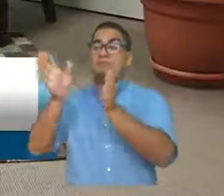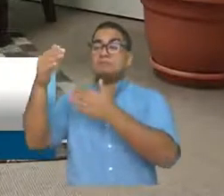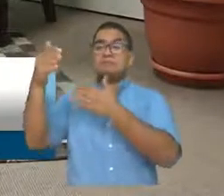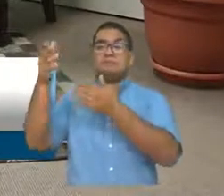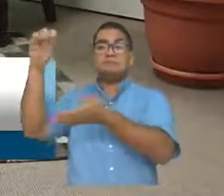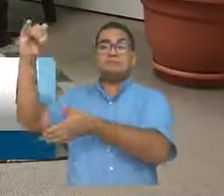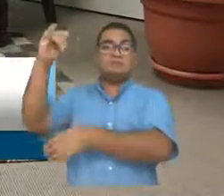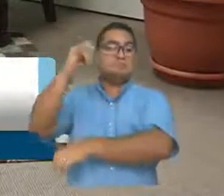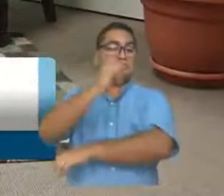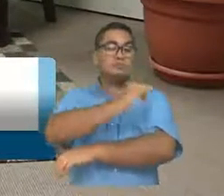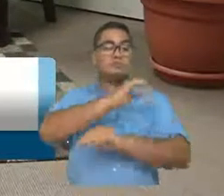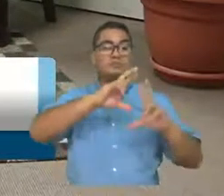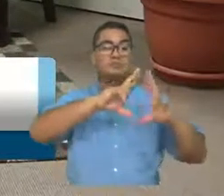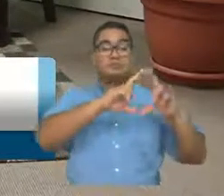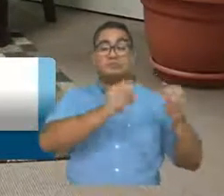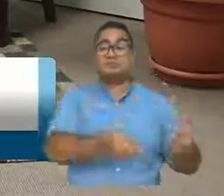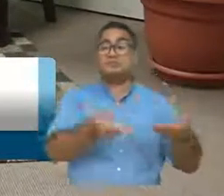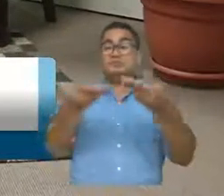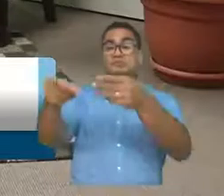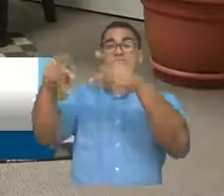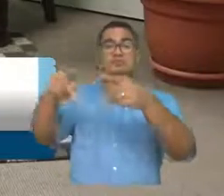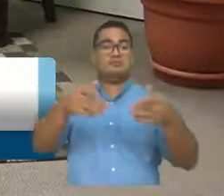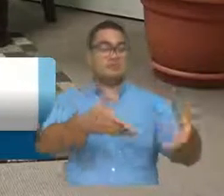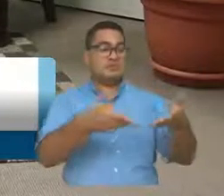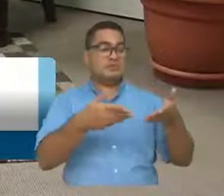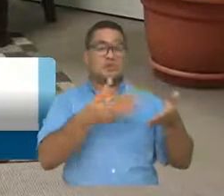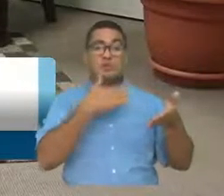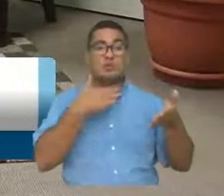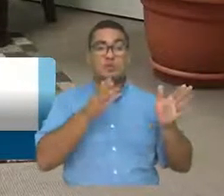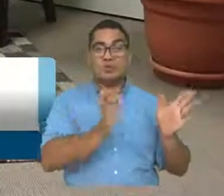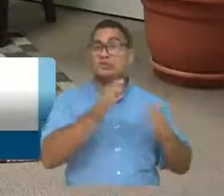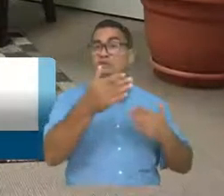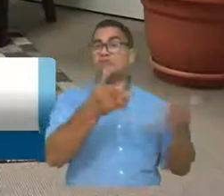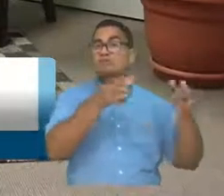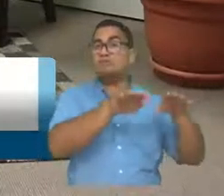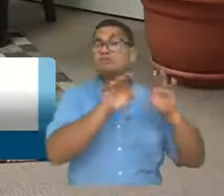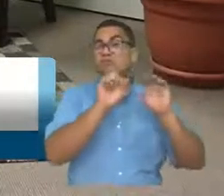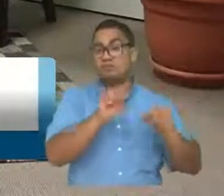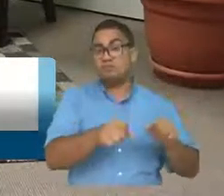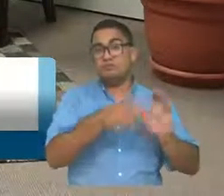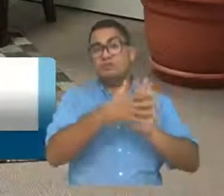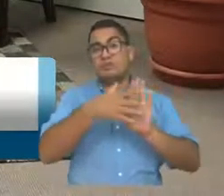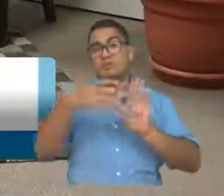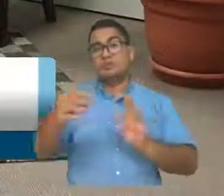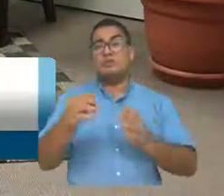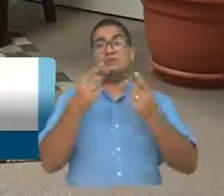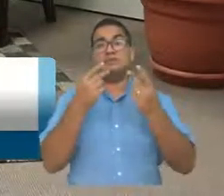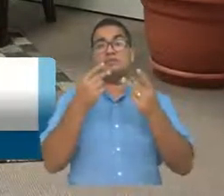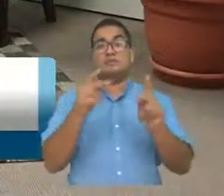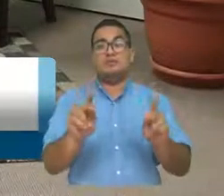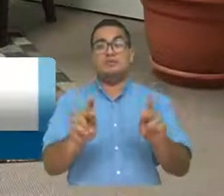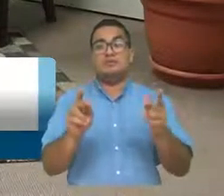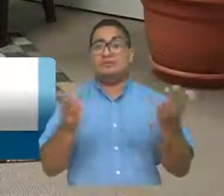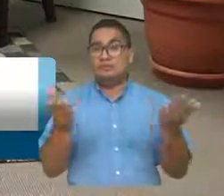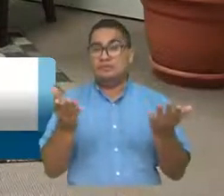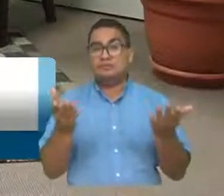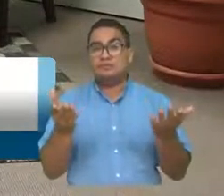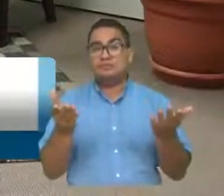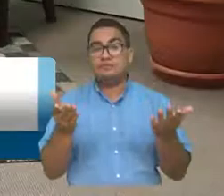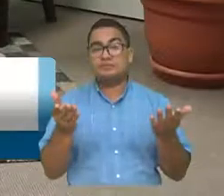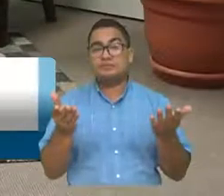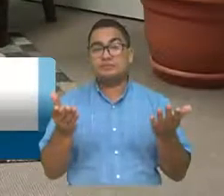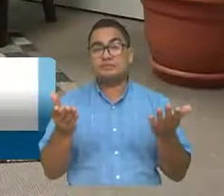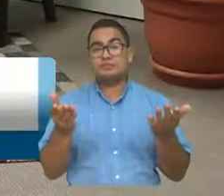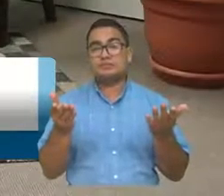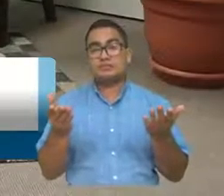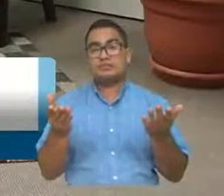Muy frecuentemente se mandan encomiendas a Estados Unidos, a Managua, a través de encomiendas que las personas van a traer al